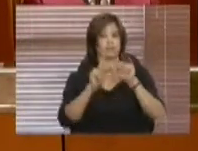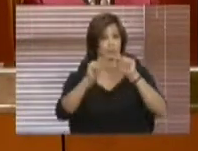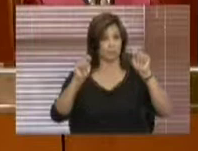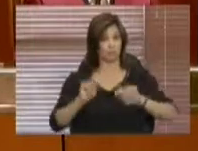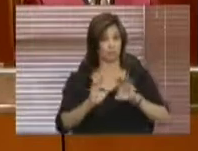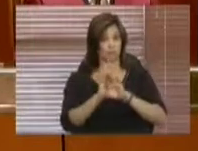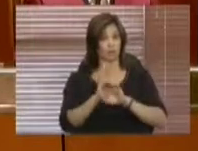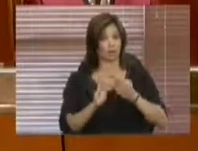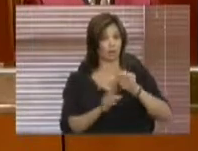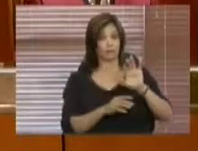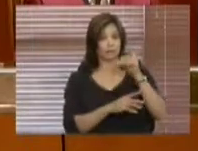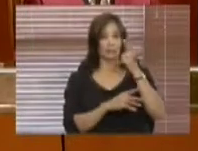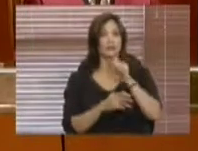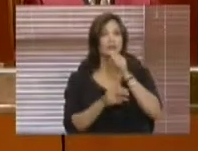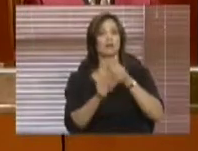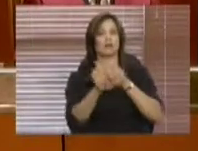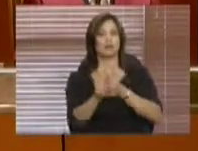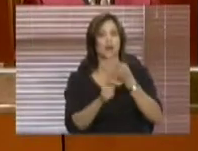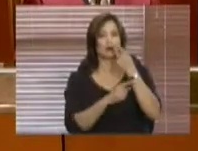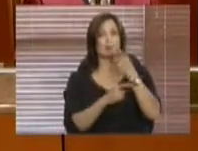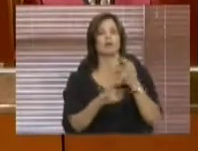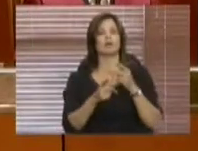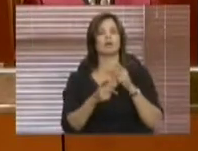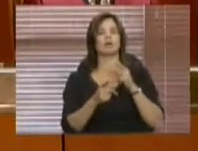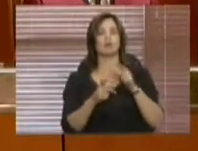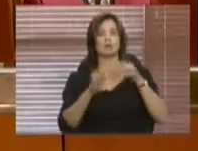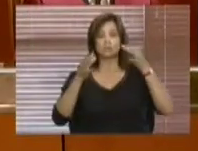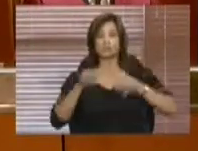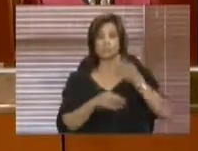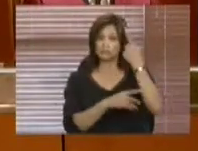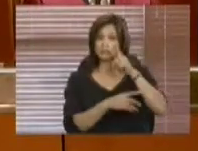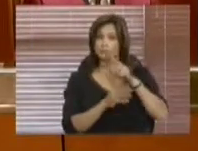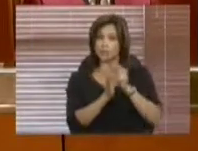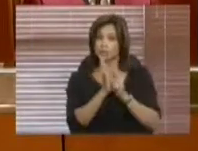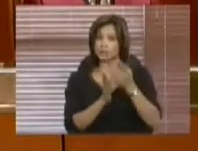declaró no conforme con la Constitución la